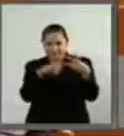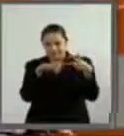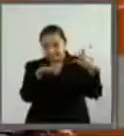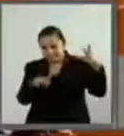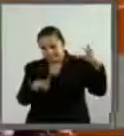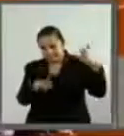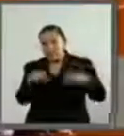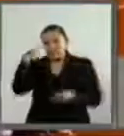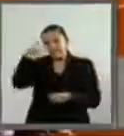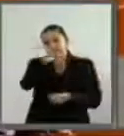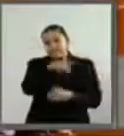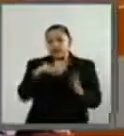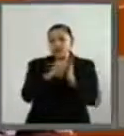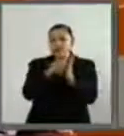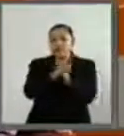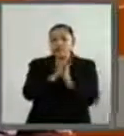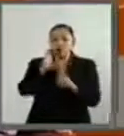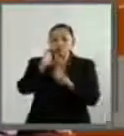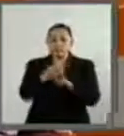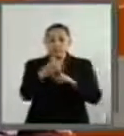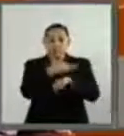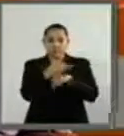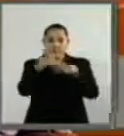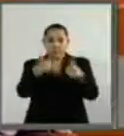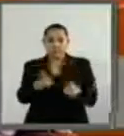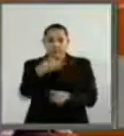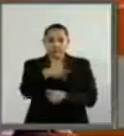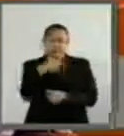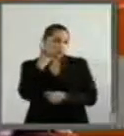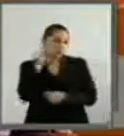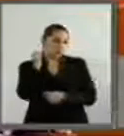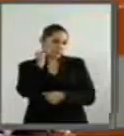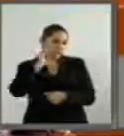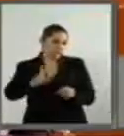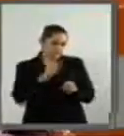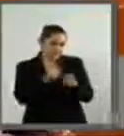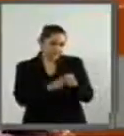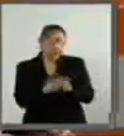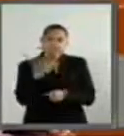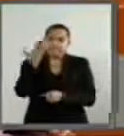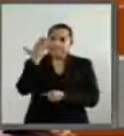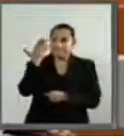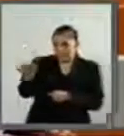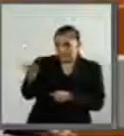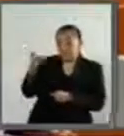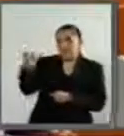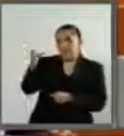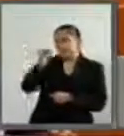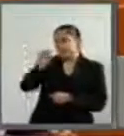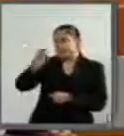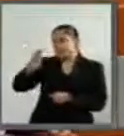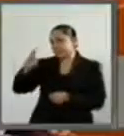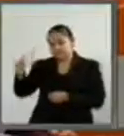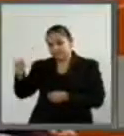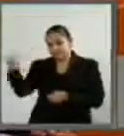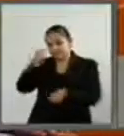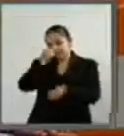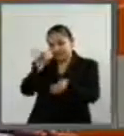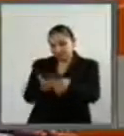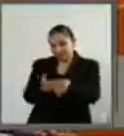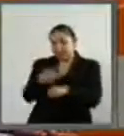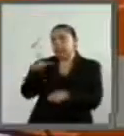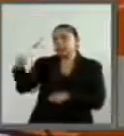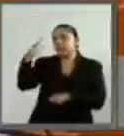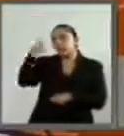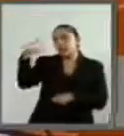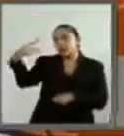la Comisión Permanente del Honorable Congreso de la Unión exhorta a la Auditoría Superior de la Federación y la Secretaría de la Función Pública para que, en